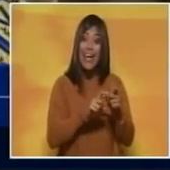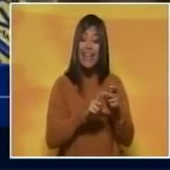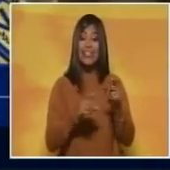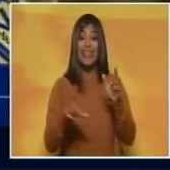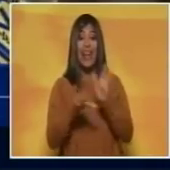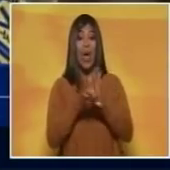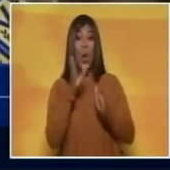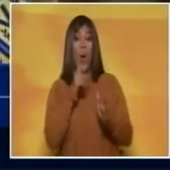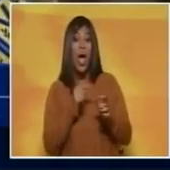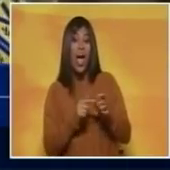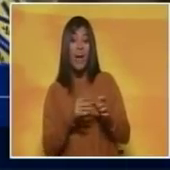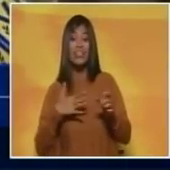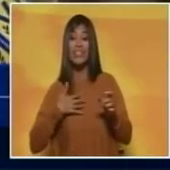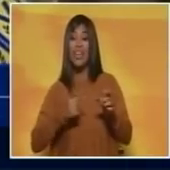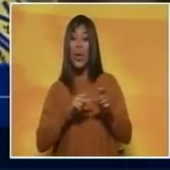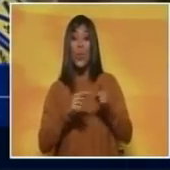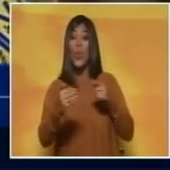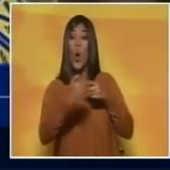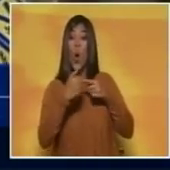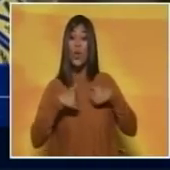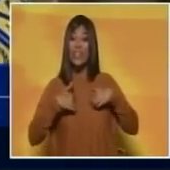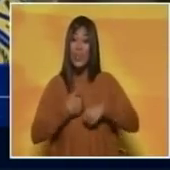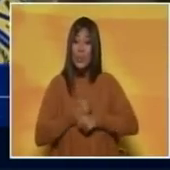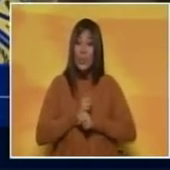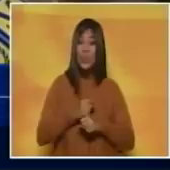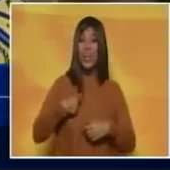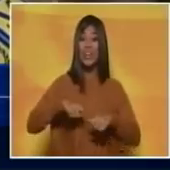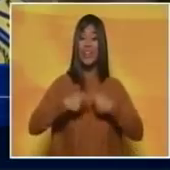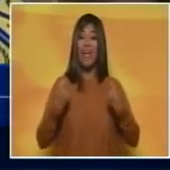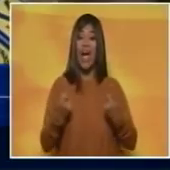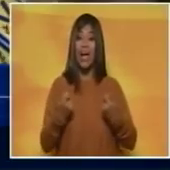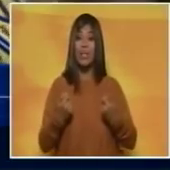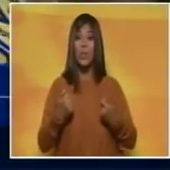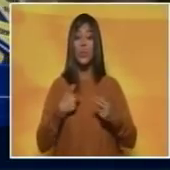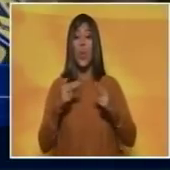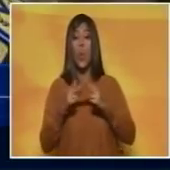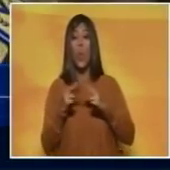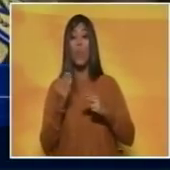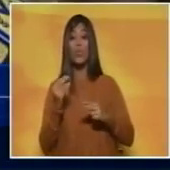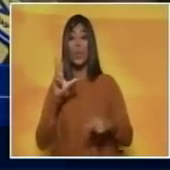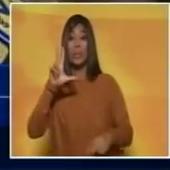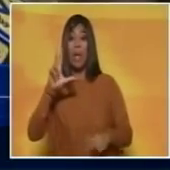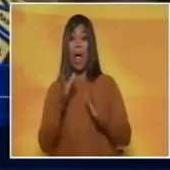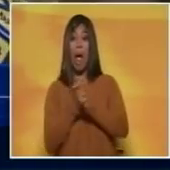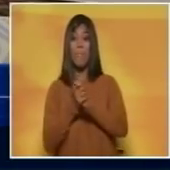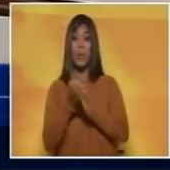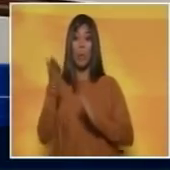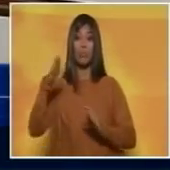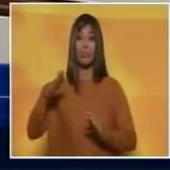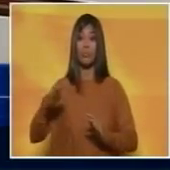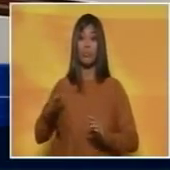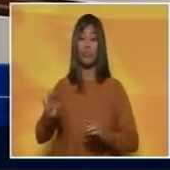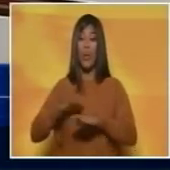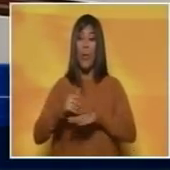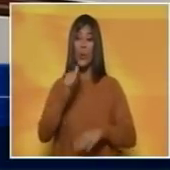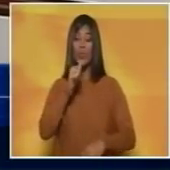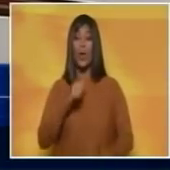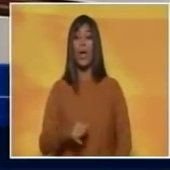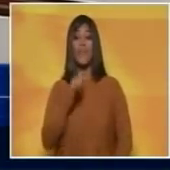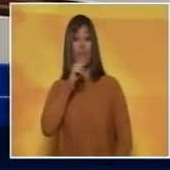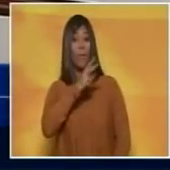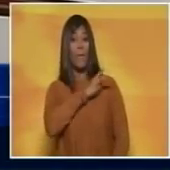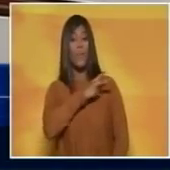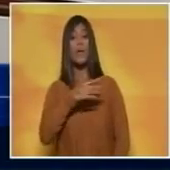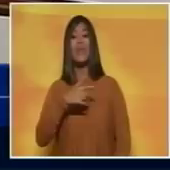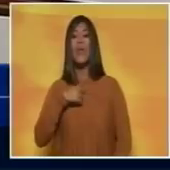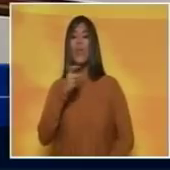totalmente, digamos, dañina al organismo, y por eso que yo conozco, ya tengo ya 3 amigos que han muerto. Noticiero Venevisión